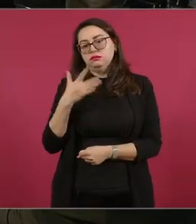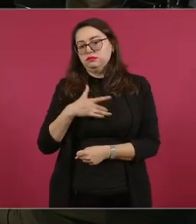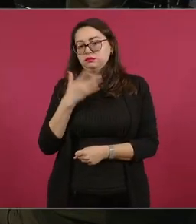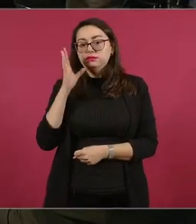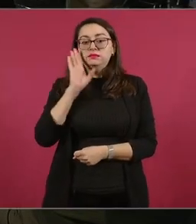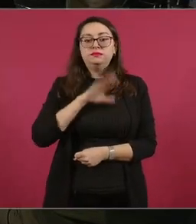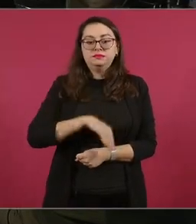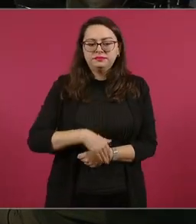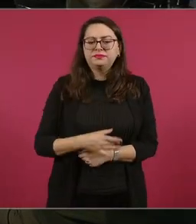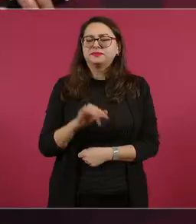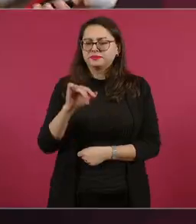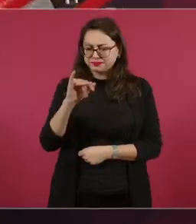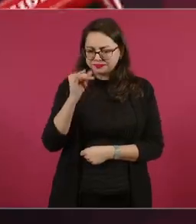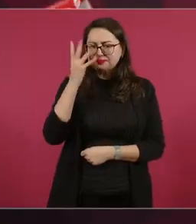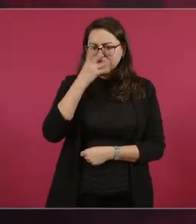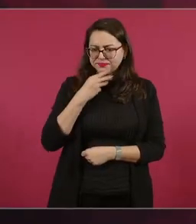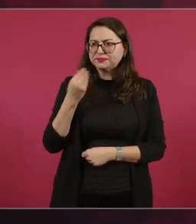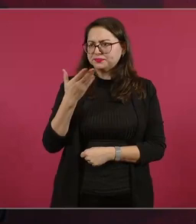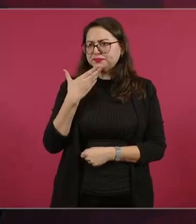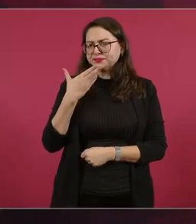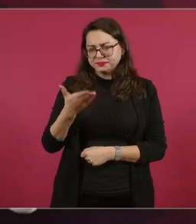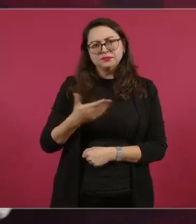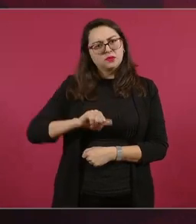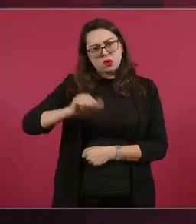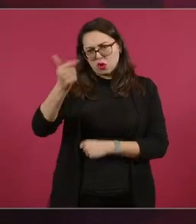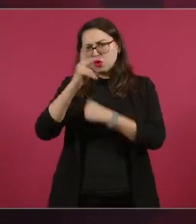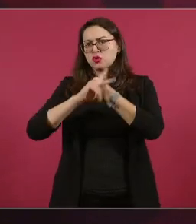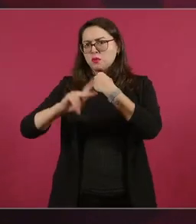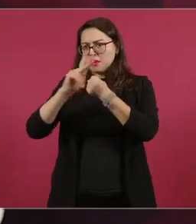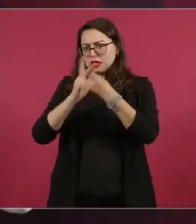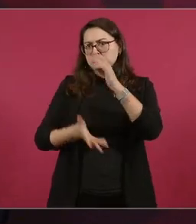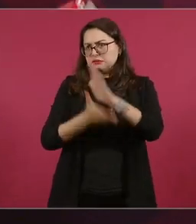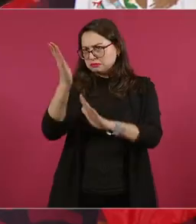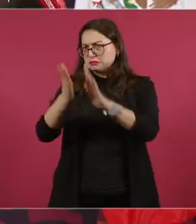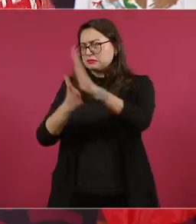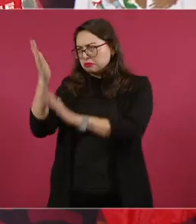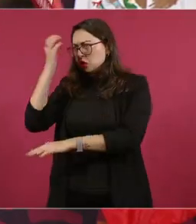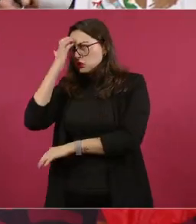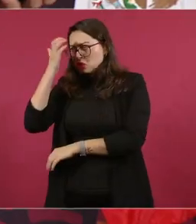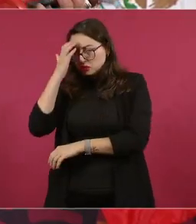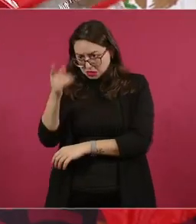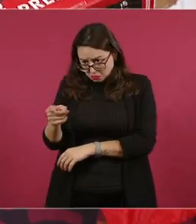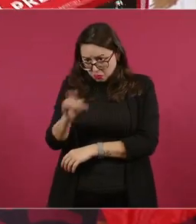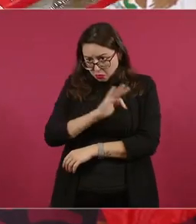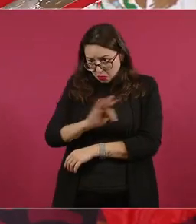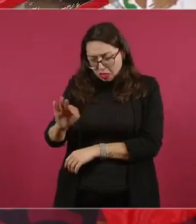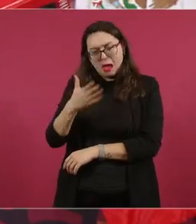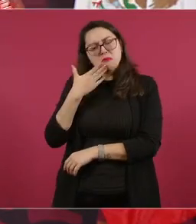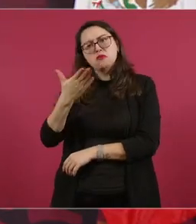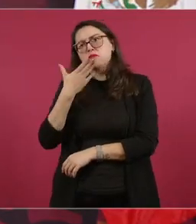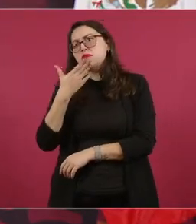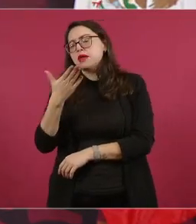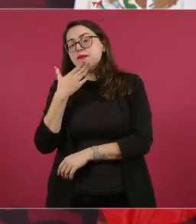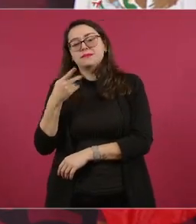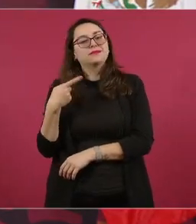Claro que hay que viajar el que pueda hacerlo, pero en mi caso, no.